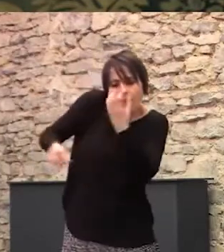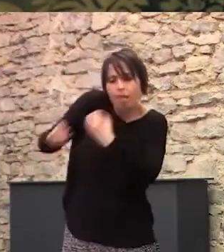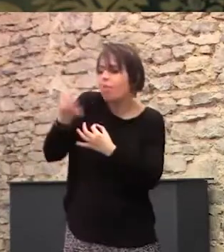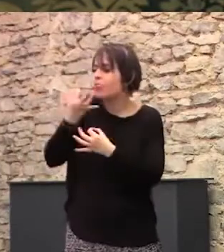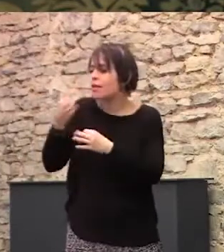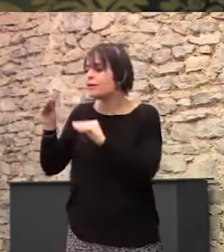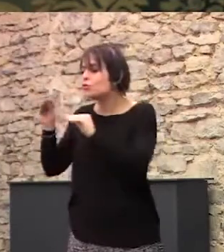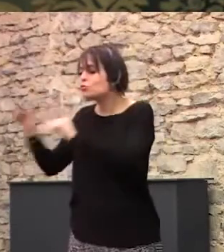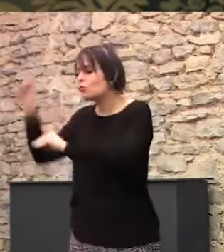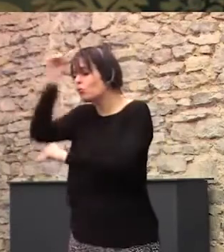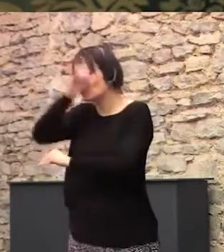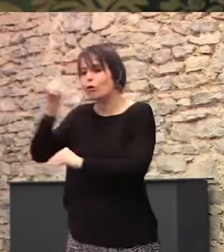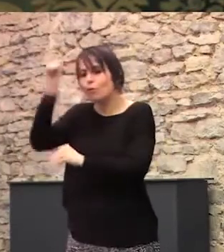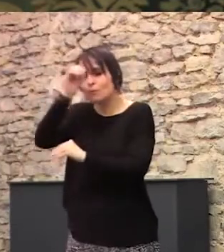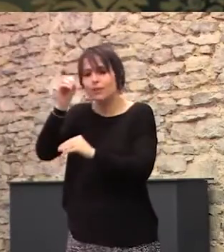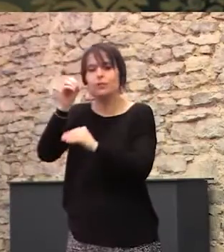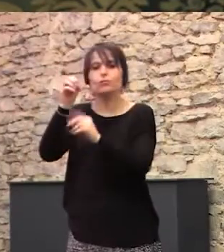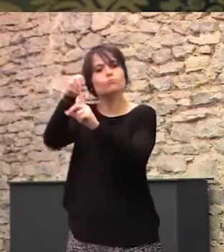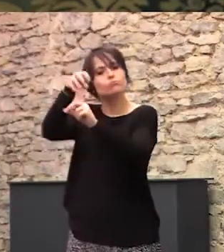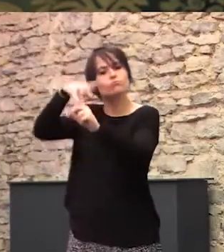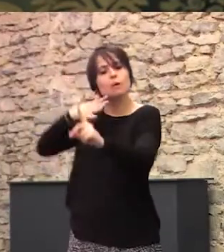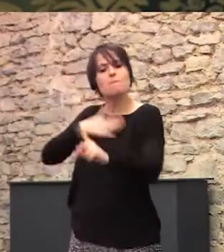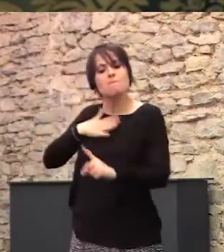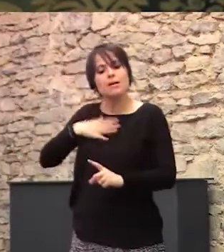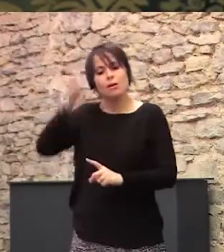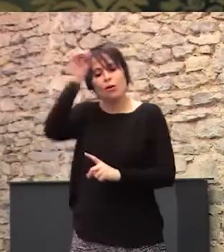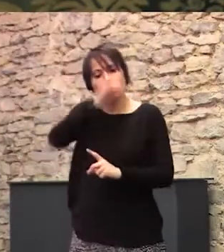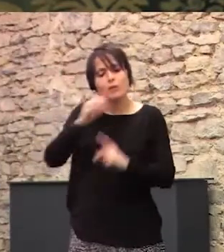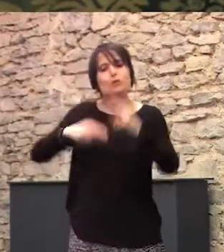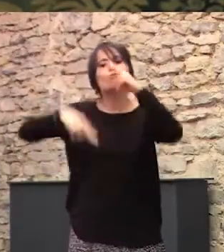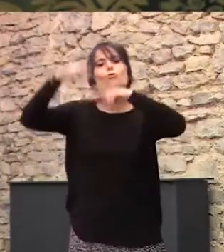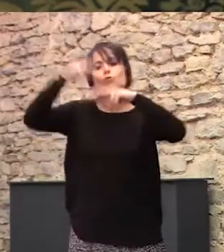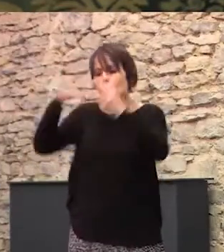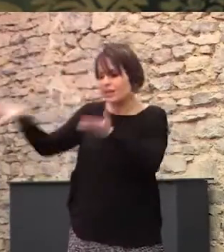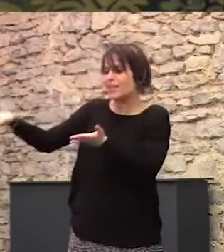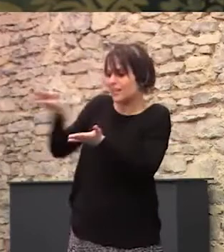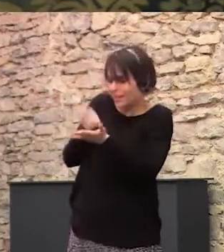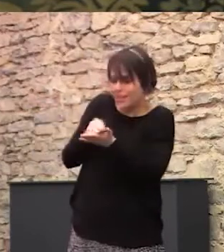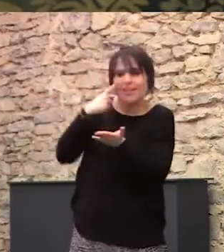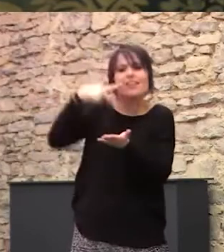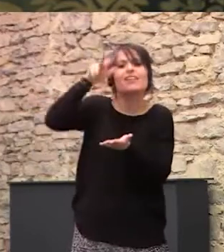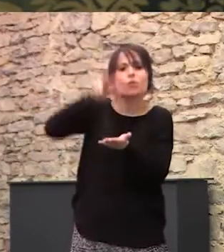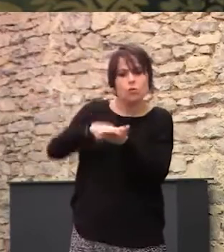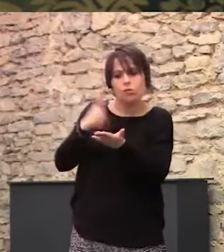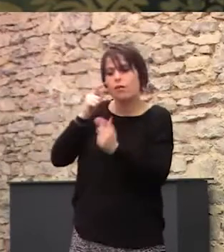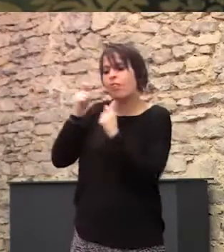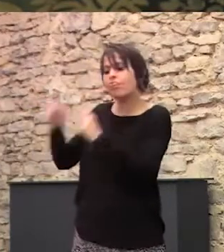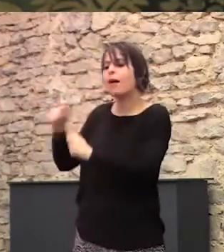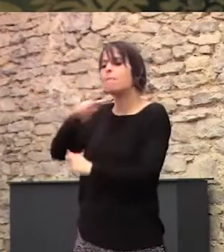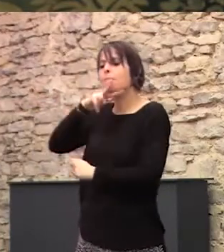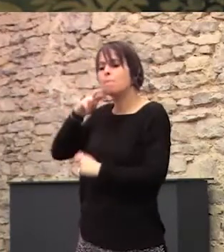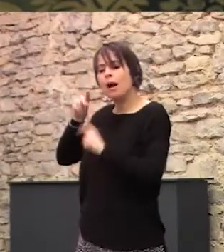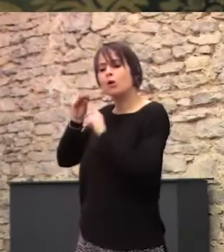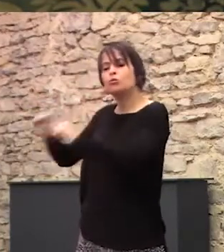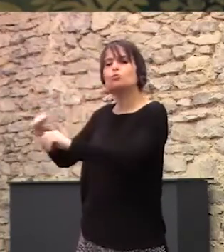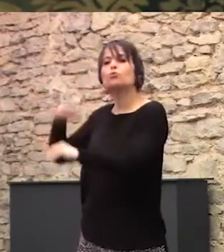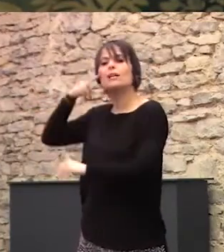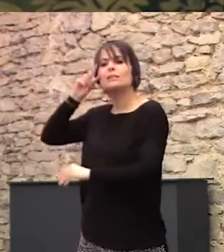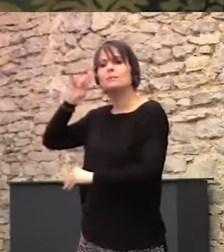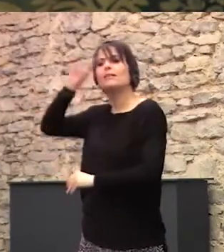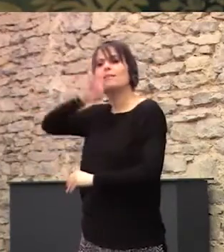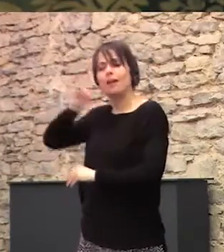ellas mismas. Construir una nueva epistemología que recoge y que reconoce, que valora las experiencias de las mujeres